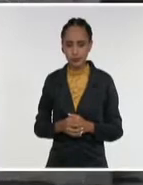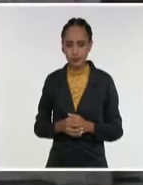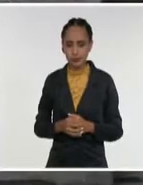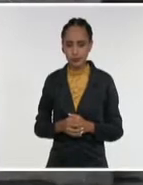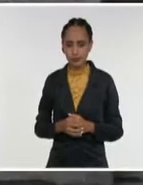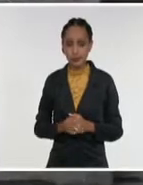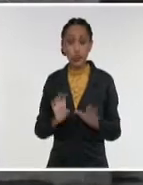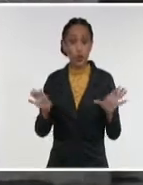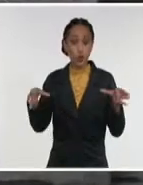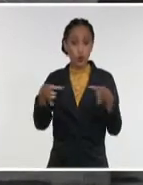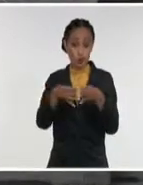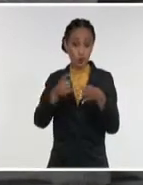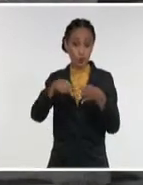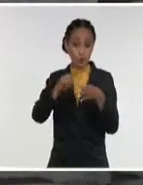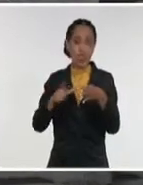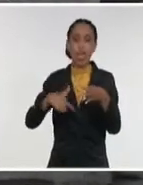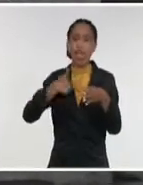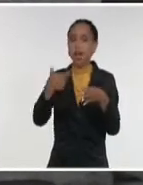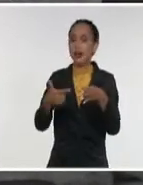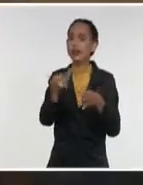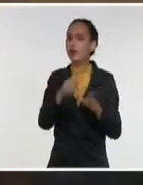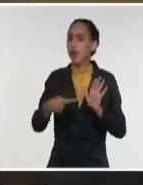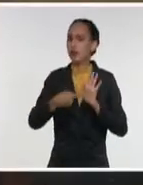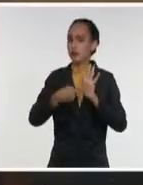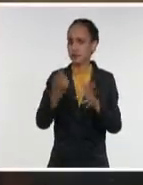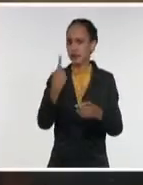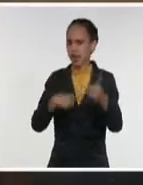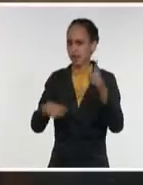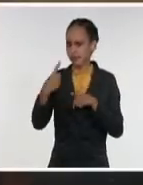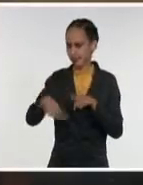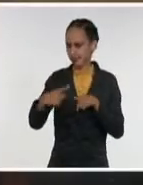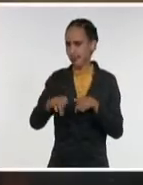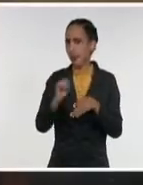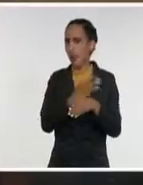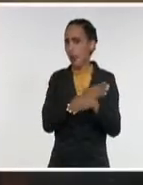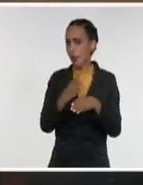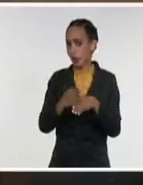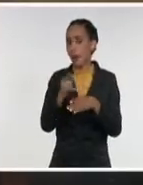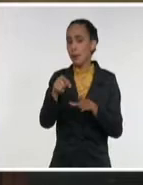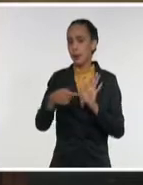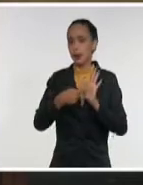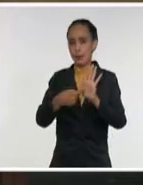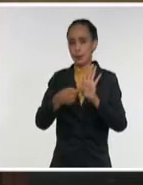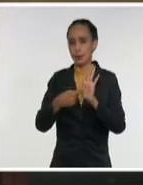La agrupación artística expuso parte de su repertorio enriquecido por los años.